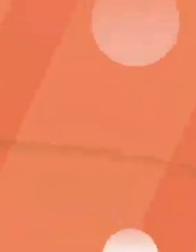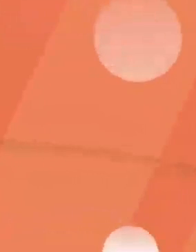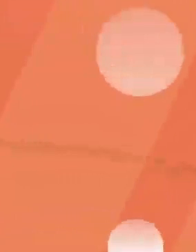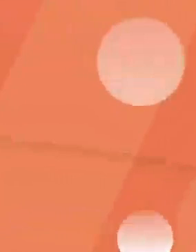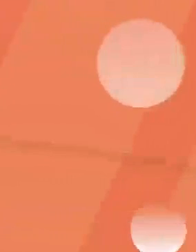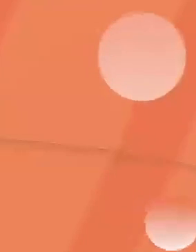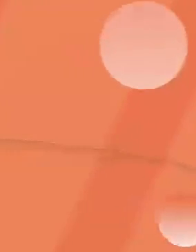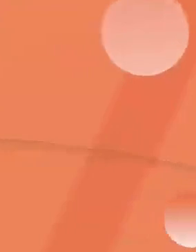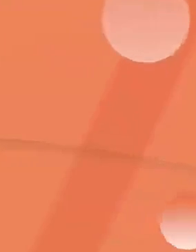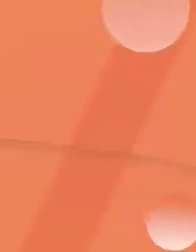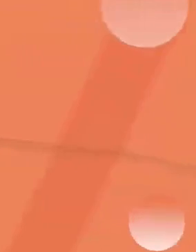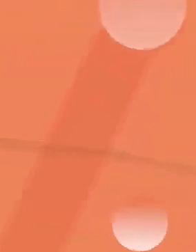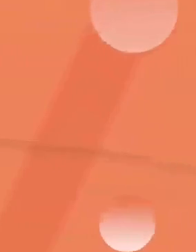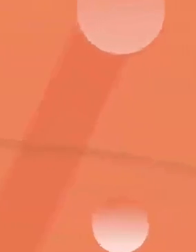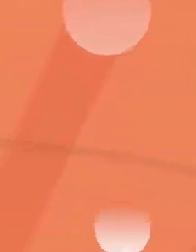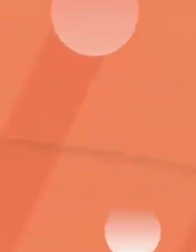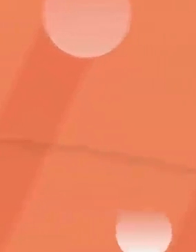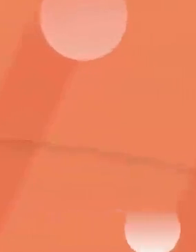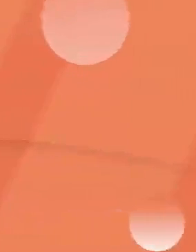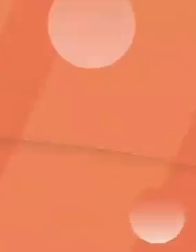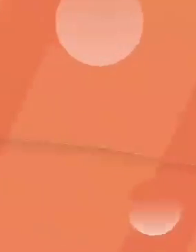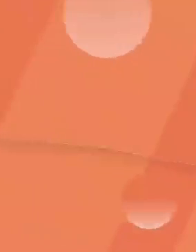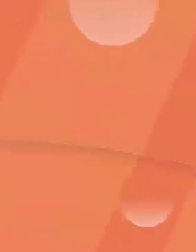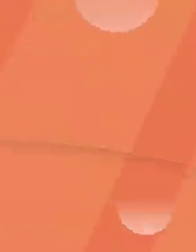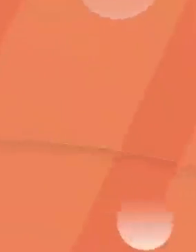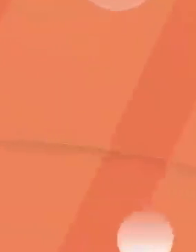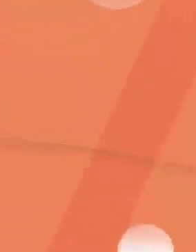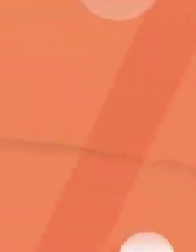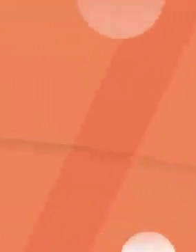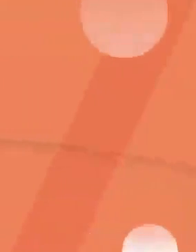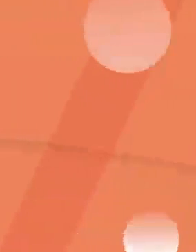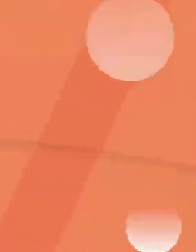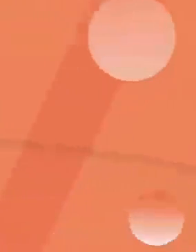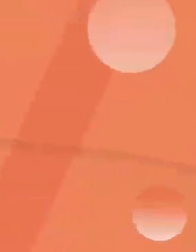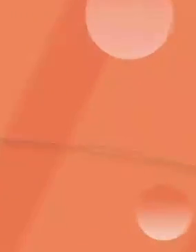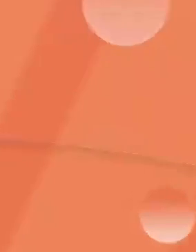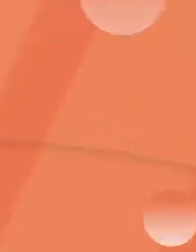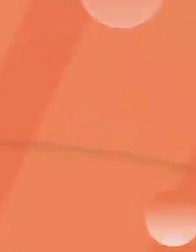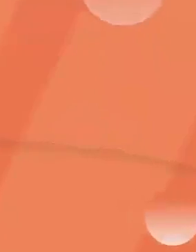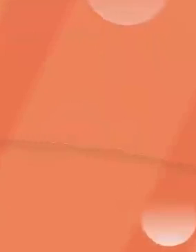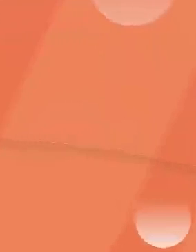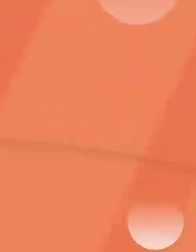¿Cuáles son los componentes y cómo funciona una pila?